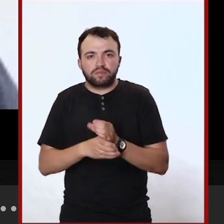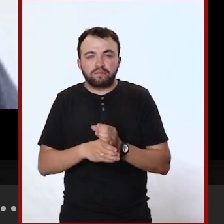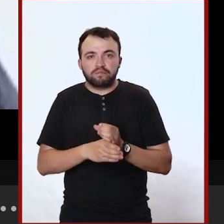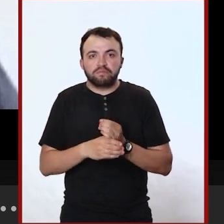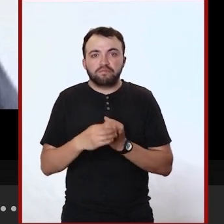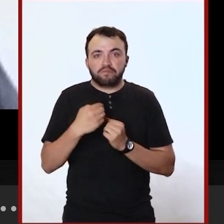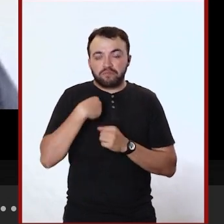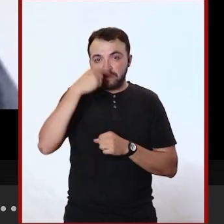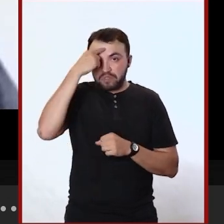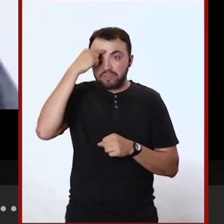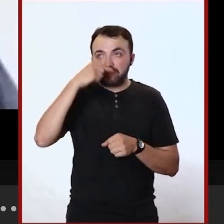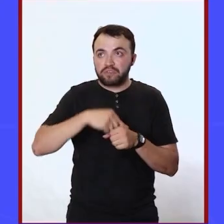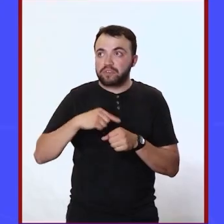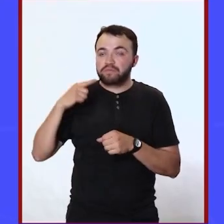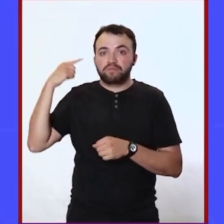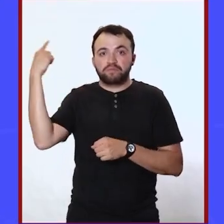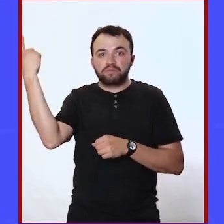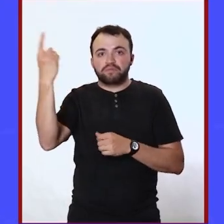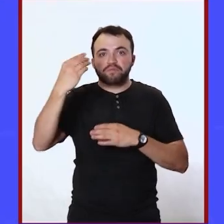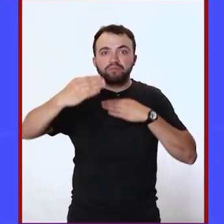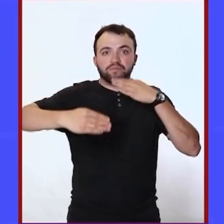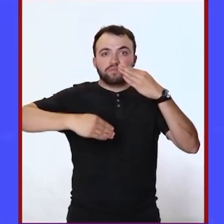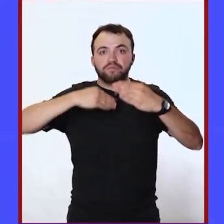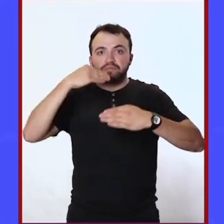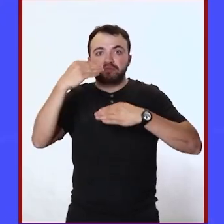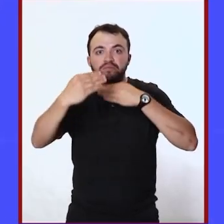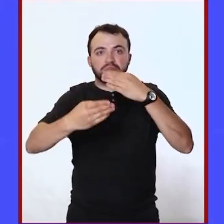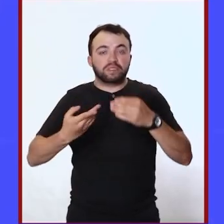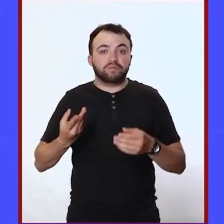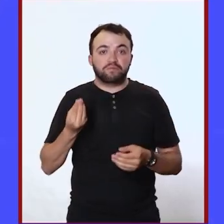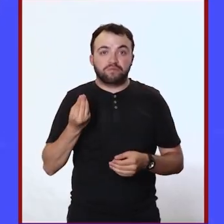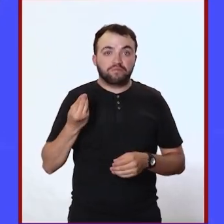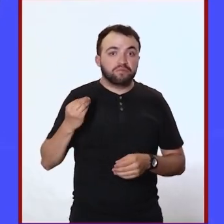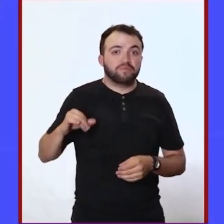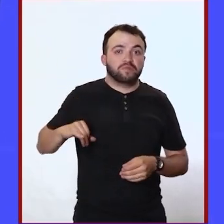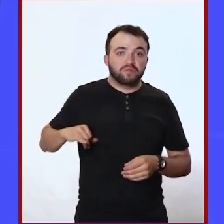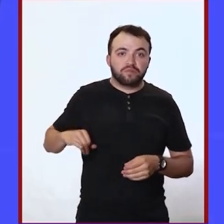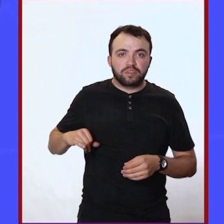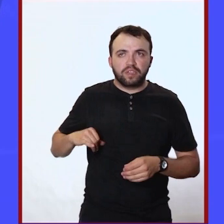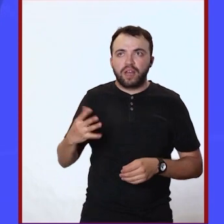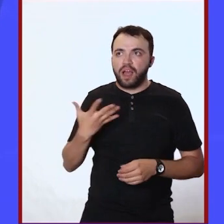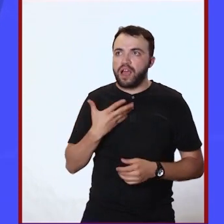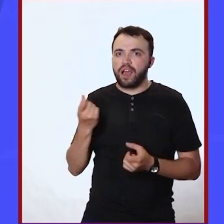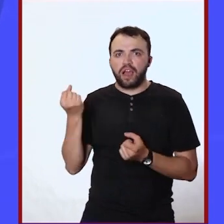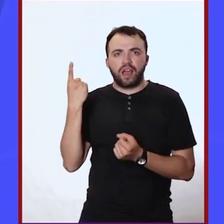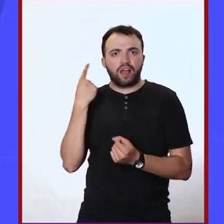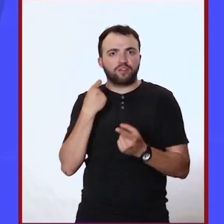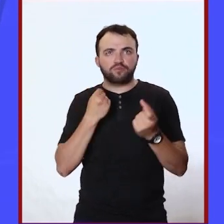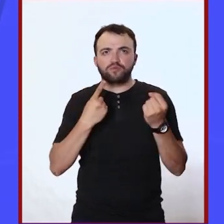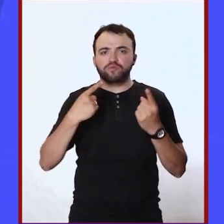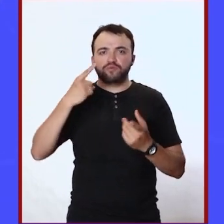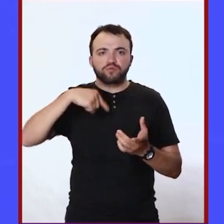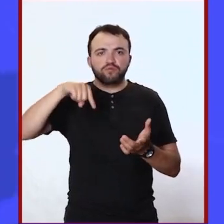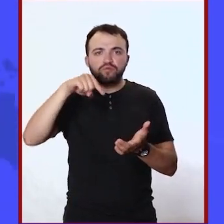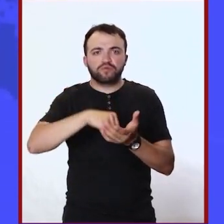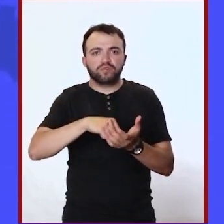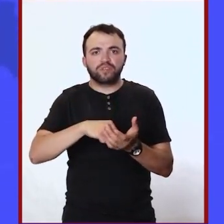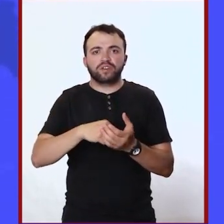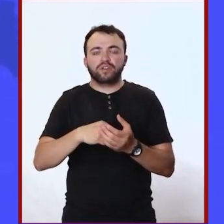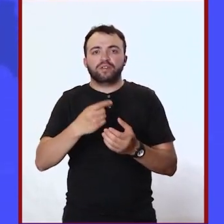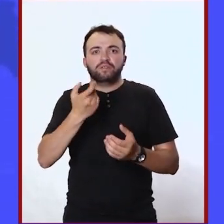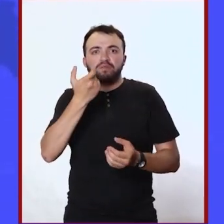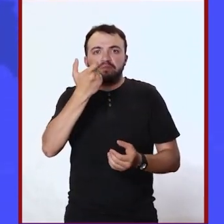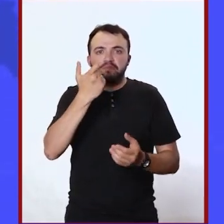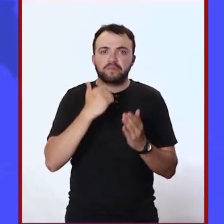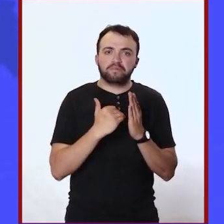muy interesante, ¿no? De acuerdo a las regiones internacionales, pues bueno, vemos países donde las economías han sido